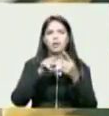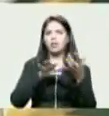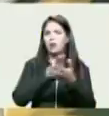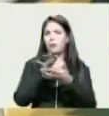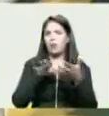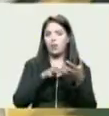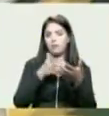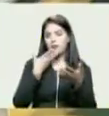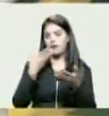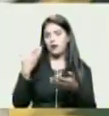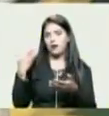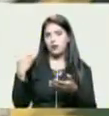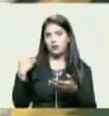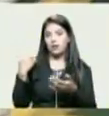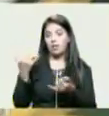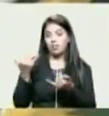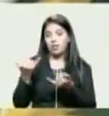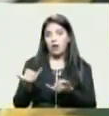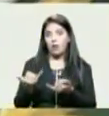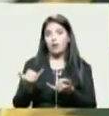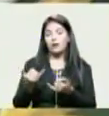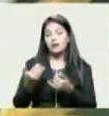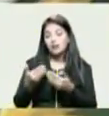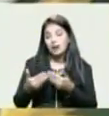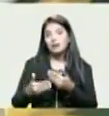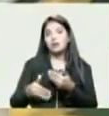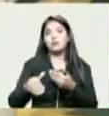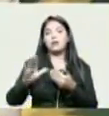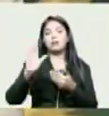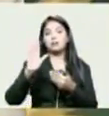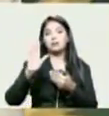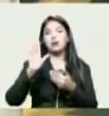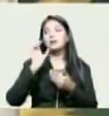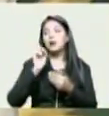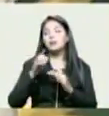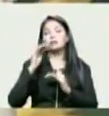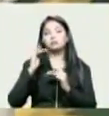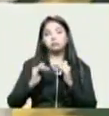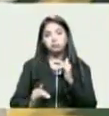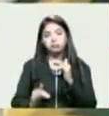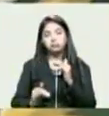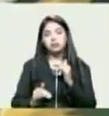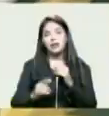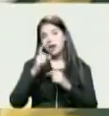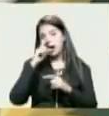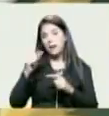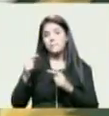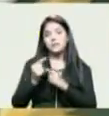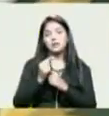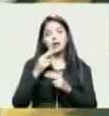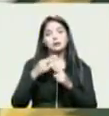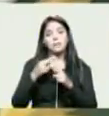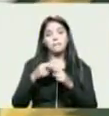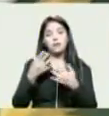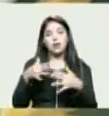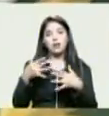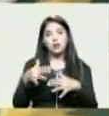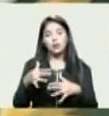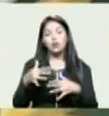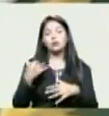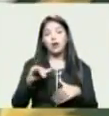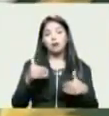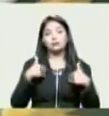pasadas, actuales y sobrevenidas, y reduciendo las amenazas y riesgos que han